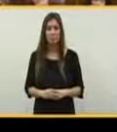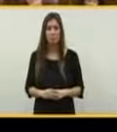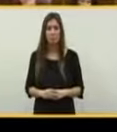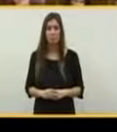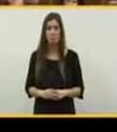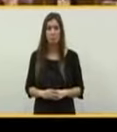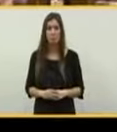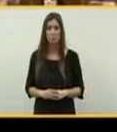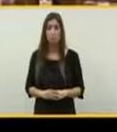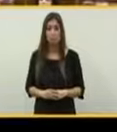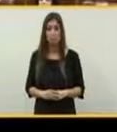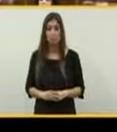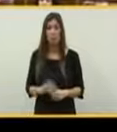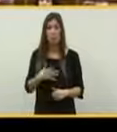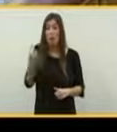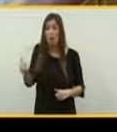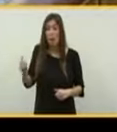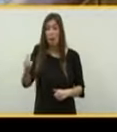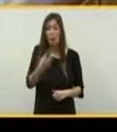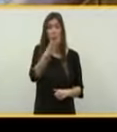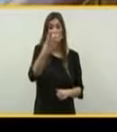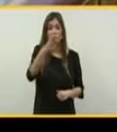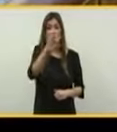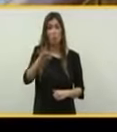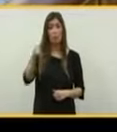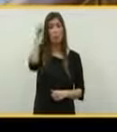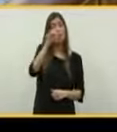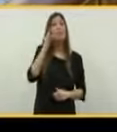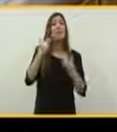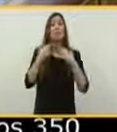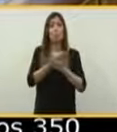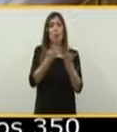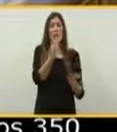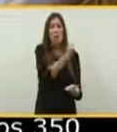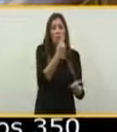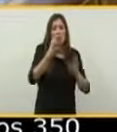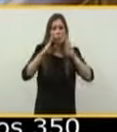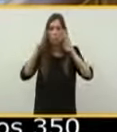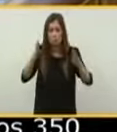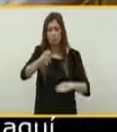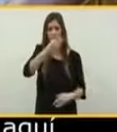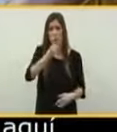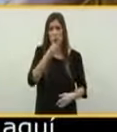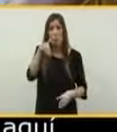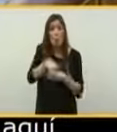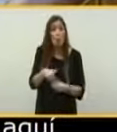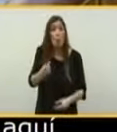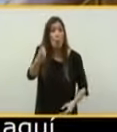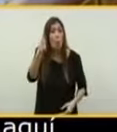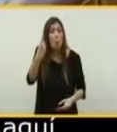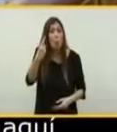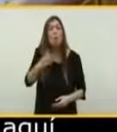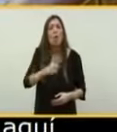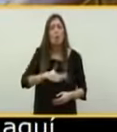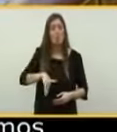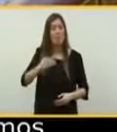Me dirijo a todos y cada uno de los 350 diputados y diputadas que están aquí presentes. Con un solo voto podemos cambiar de la noche a la mañana